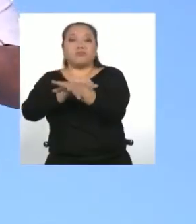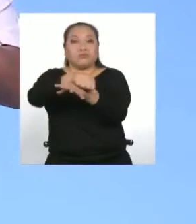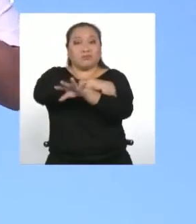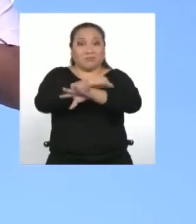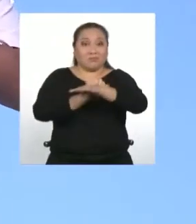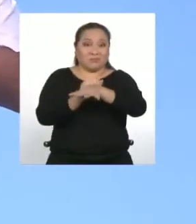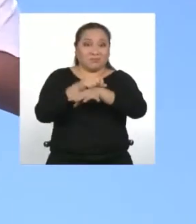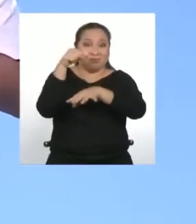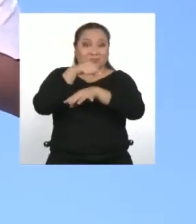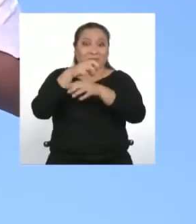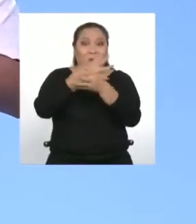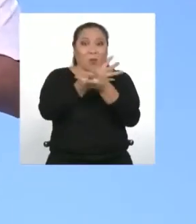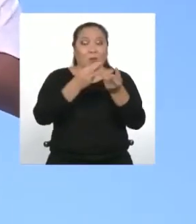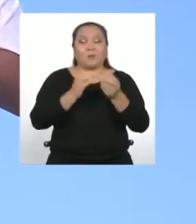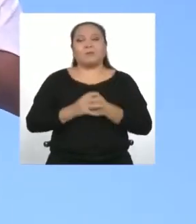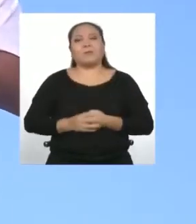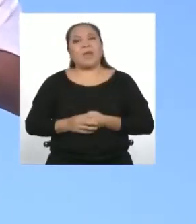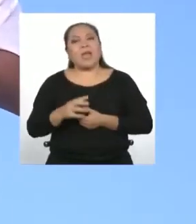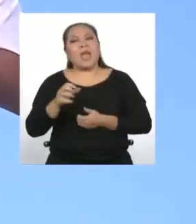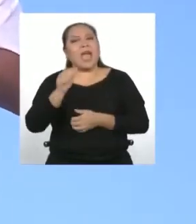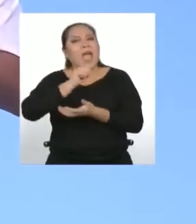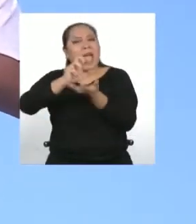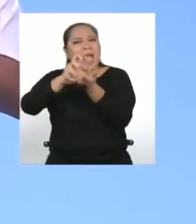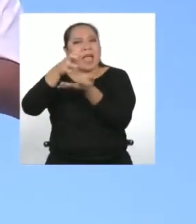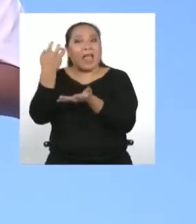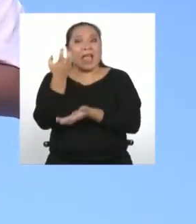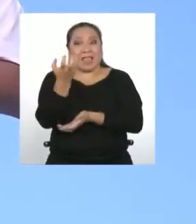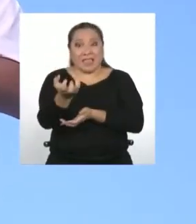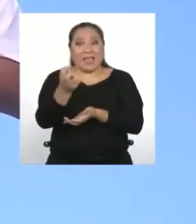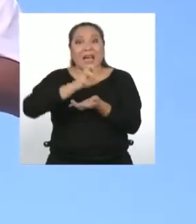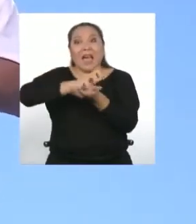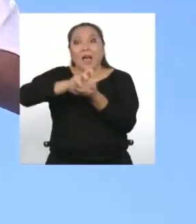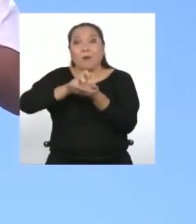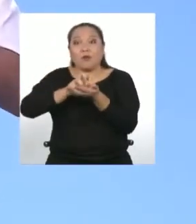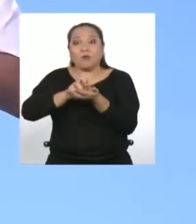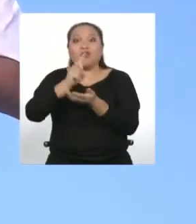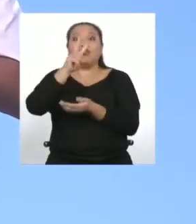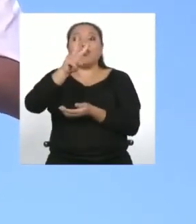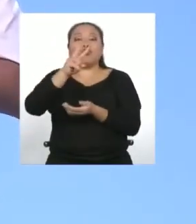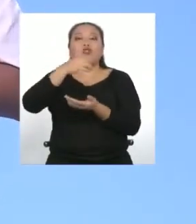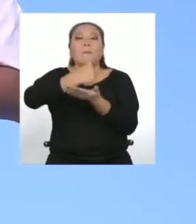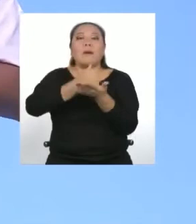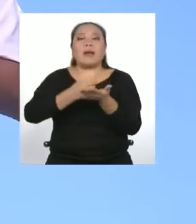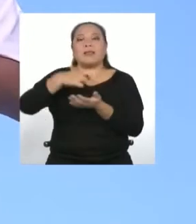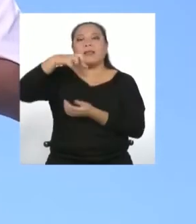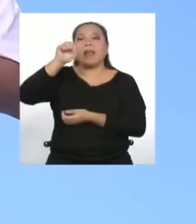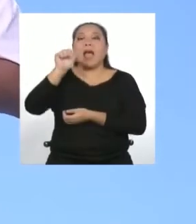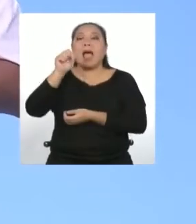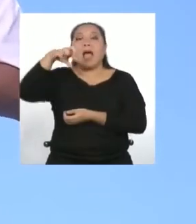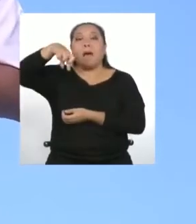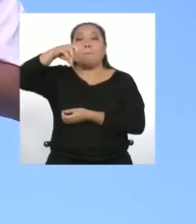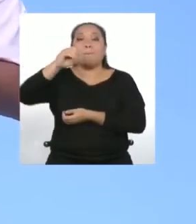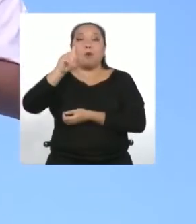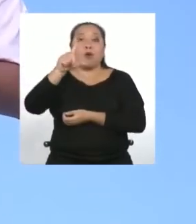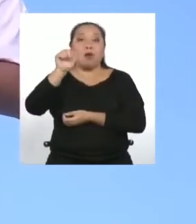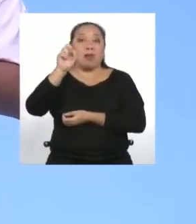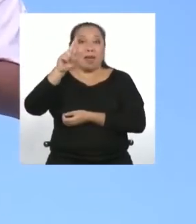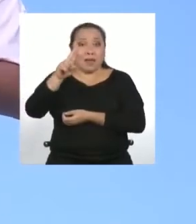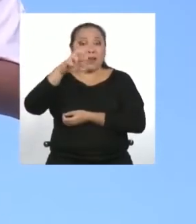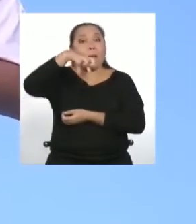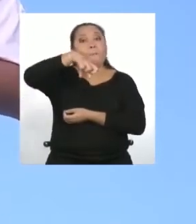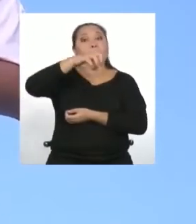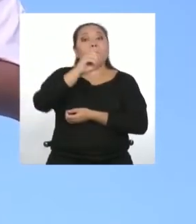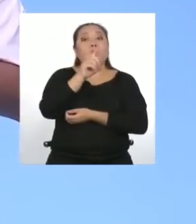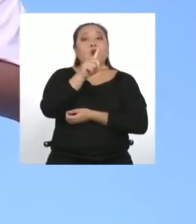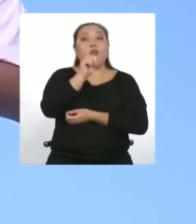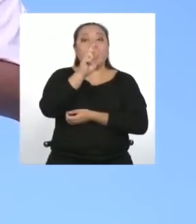que la fortaleza del jabón es tener una parte polar y otra apolar. Sin embargo, ¿cómo las